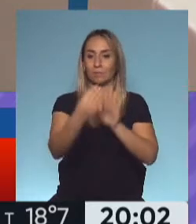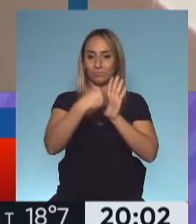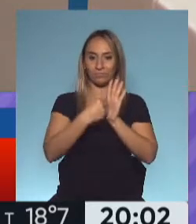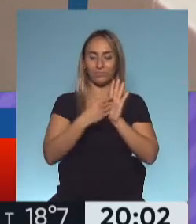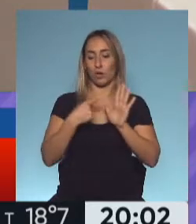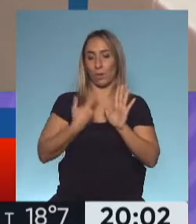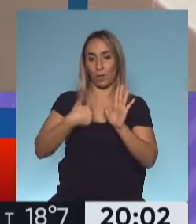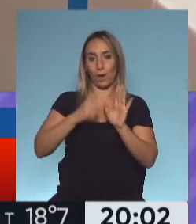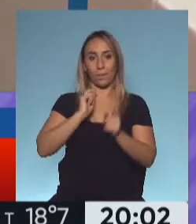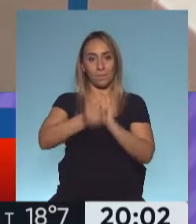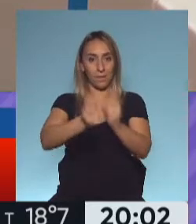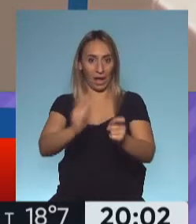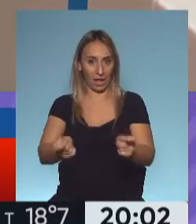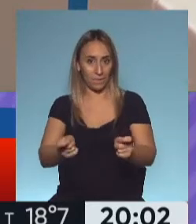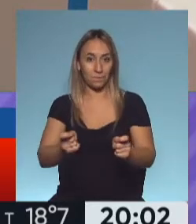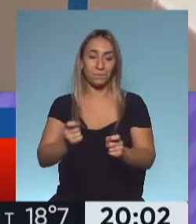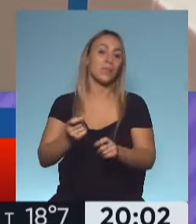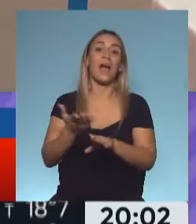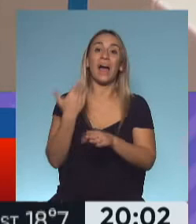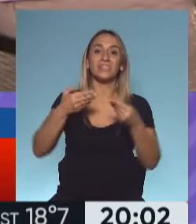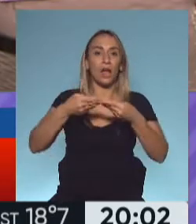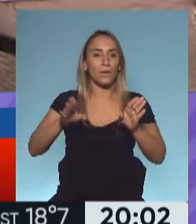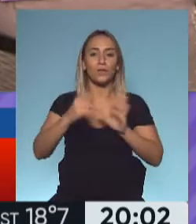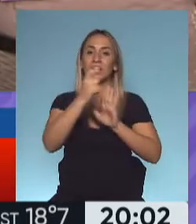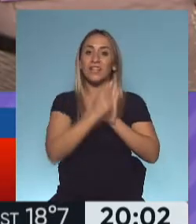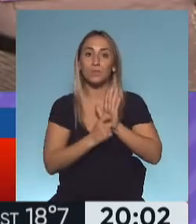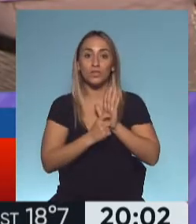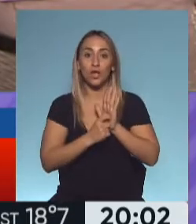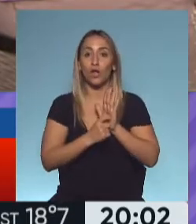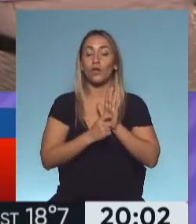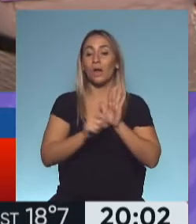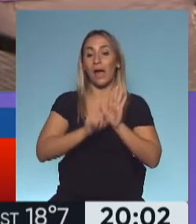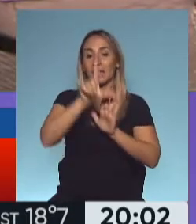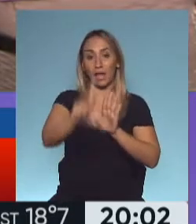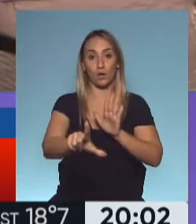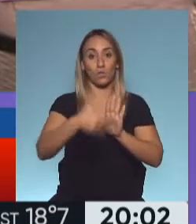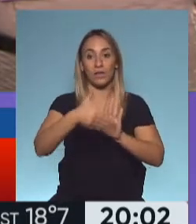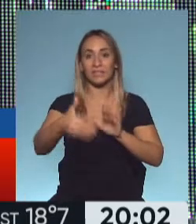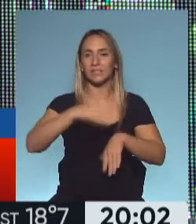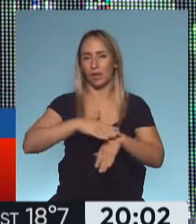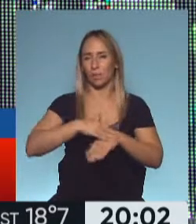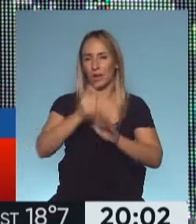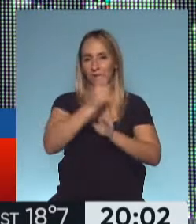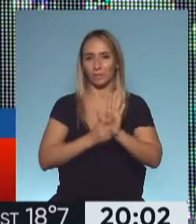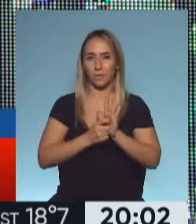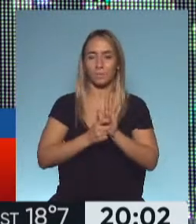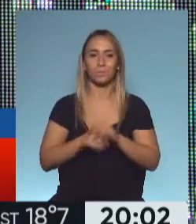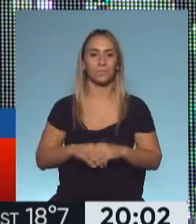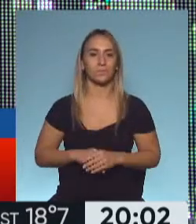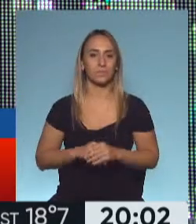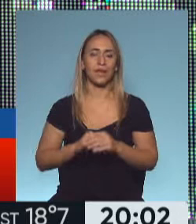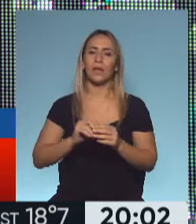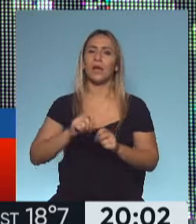ayer el periodo de inscripción al programa durante una semana hasta el lunes de la semana que viene. A diferencia del ATP, pasemos a una tercera placa, a